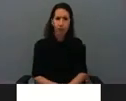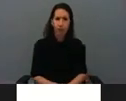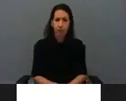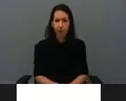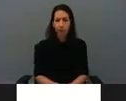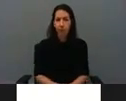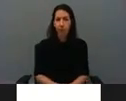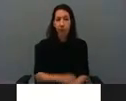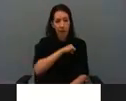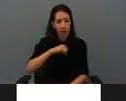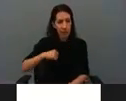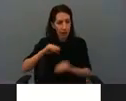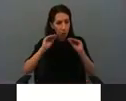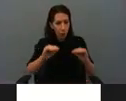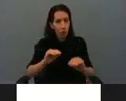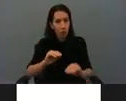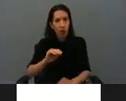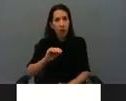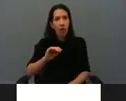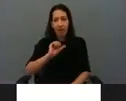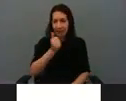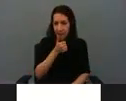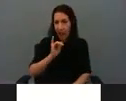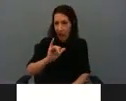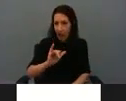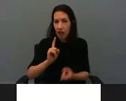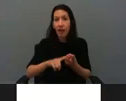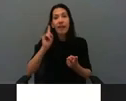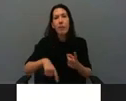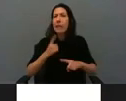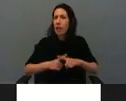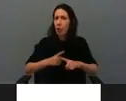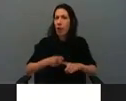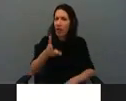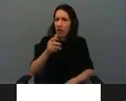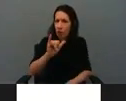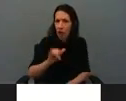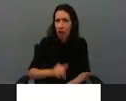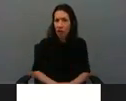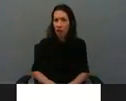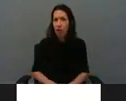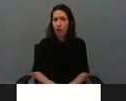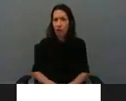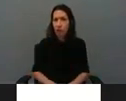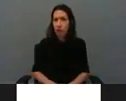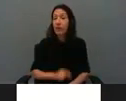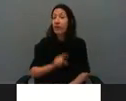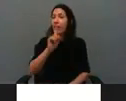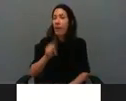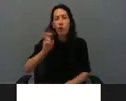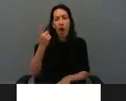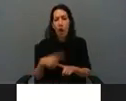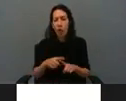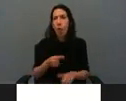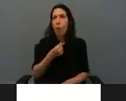a la intimidad, también tenéis derecho a la sexualidad. Y algo que me